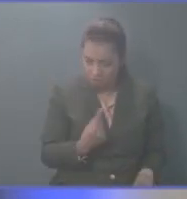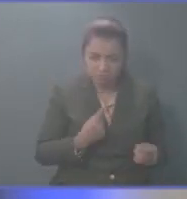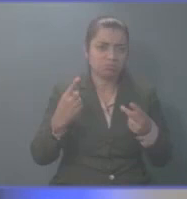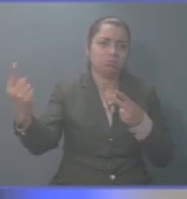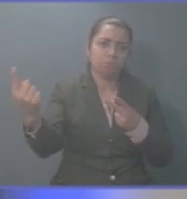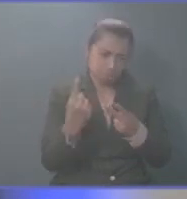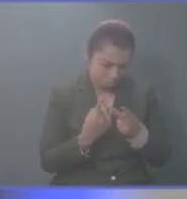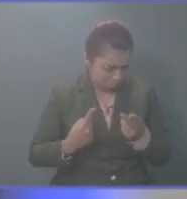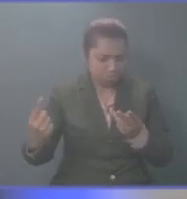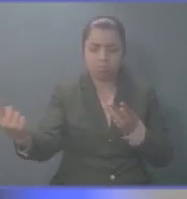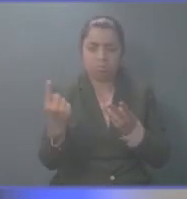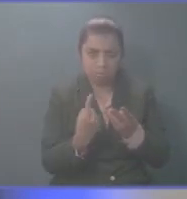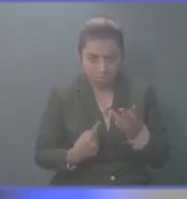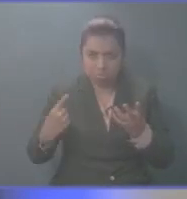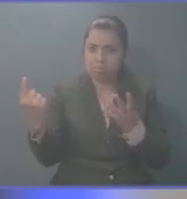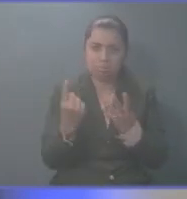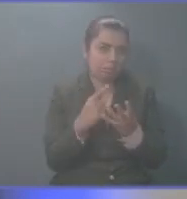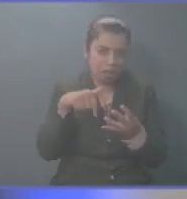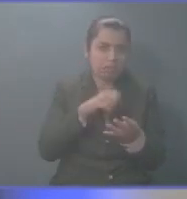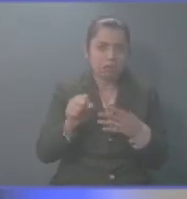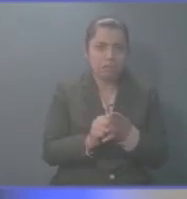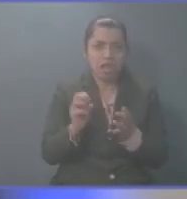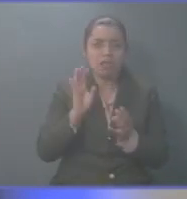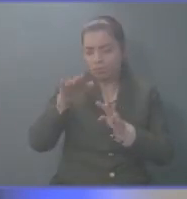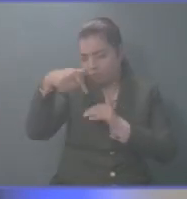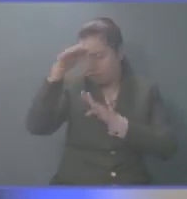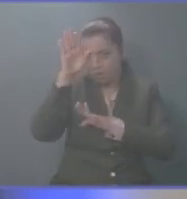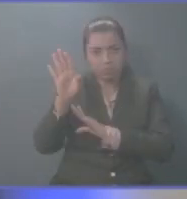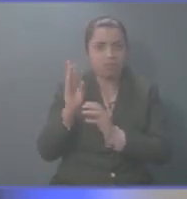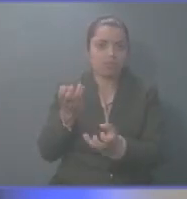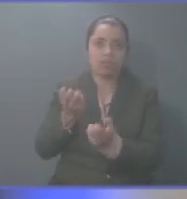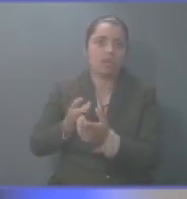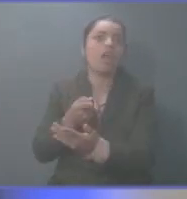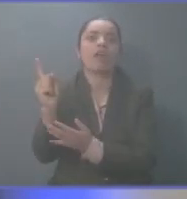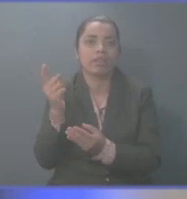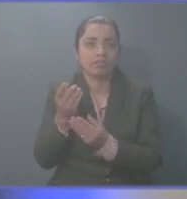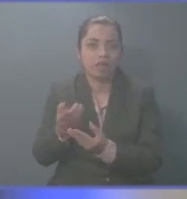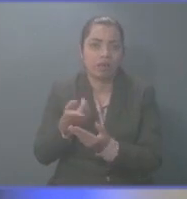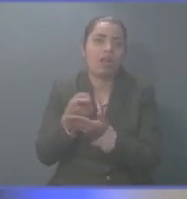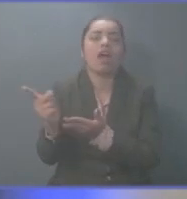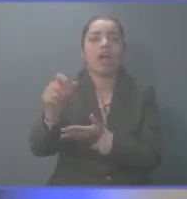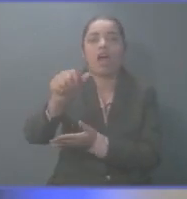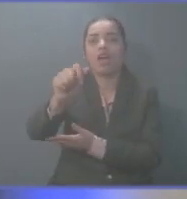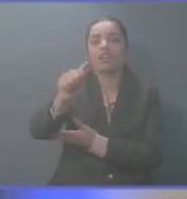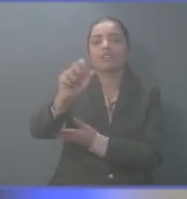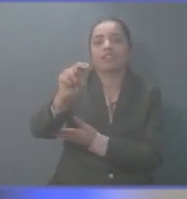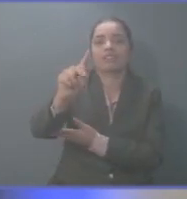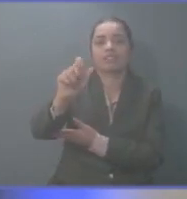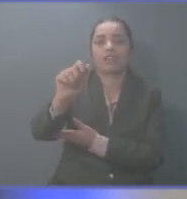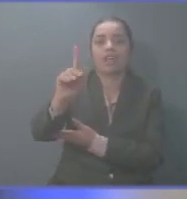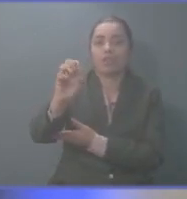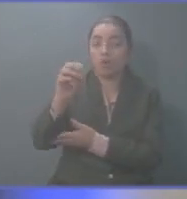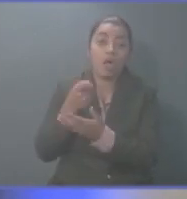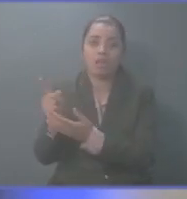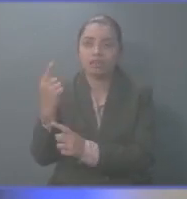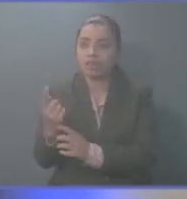respeto, y ¿quién iba a querer atentar contra el presidente? Obviamente eso está fuera de orden. Eso está